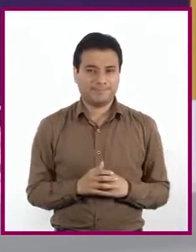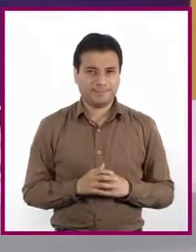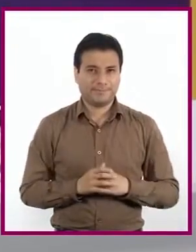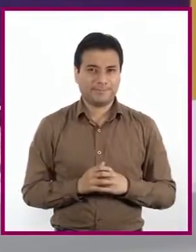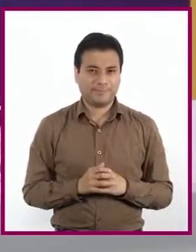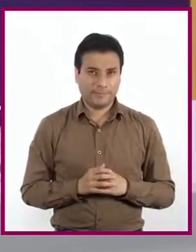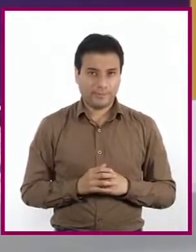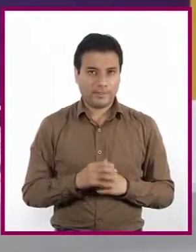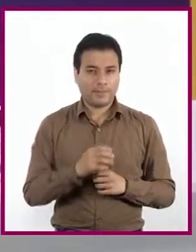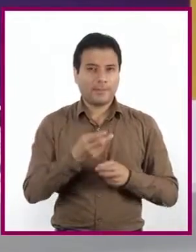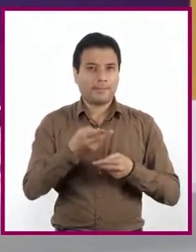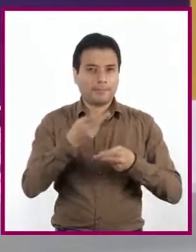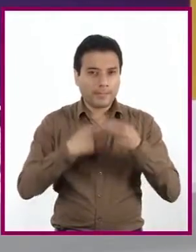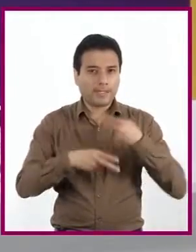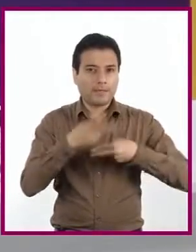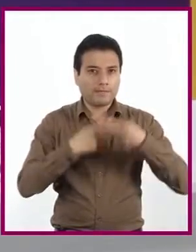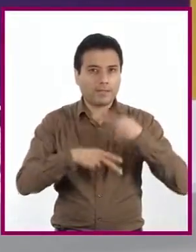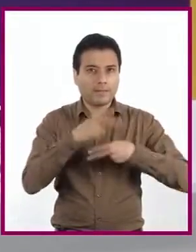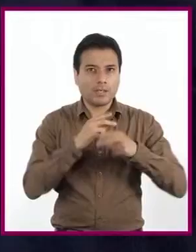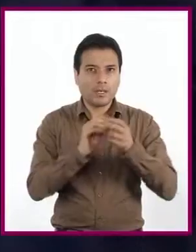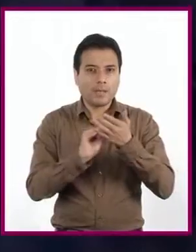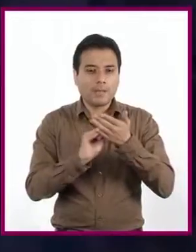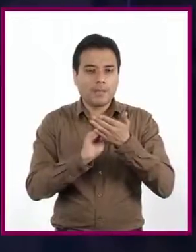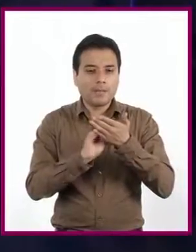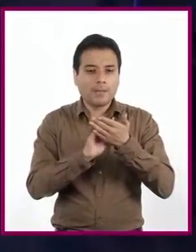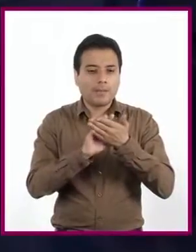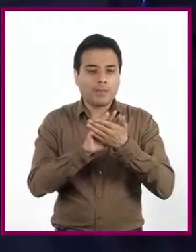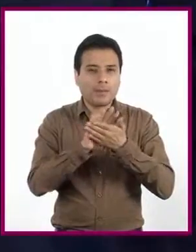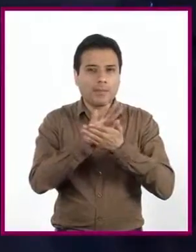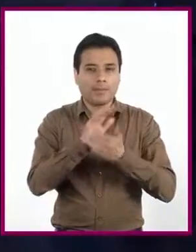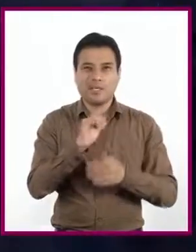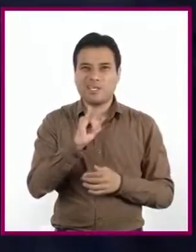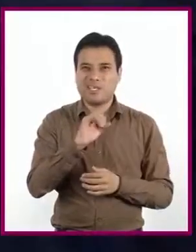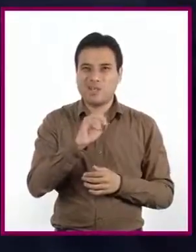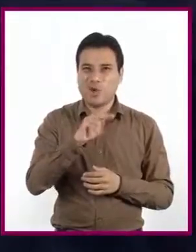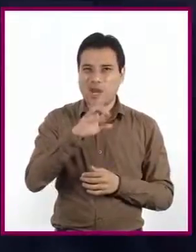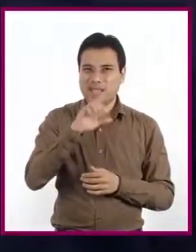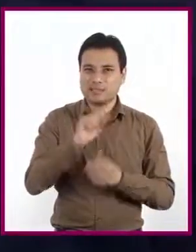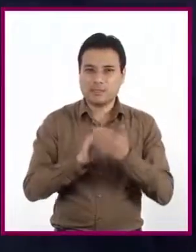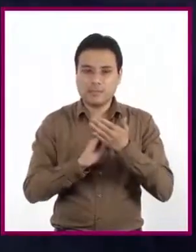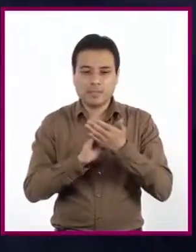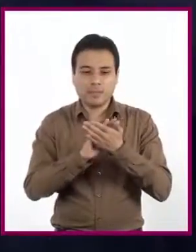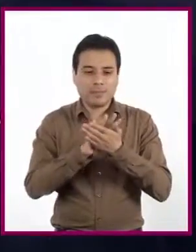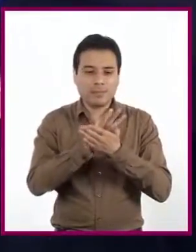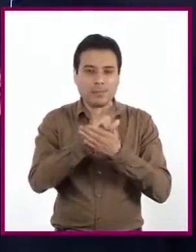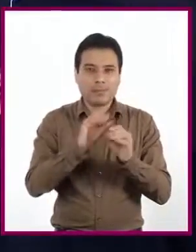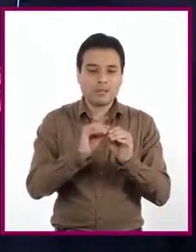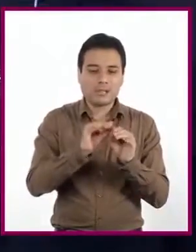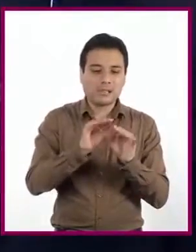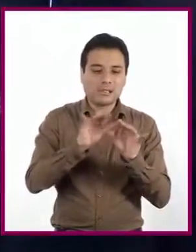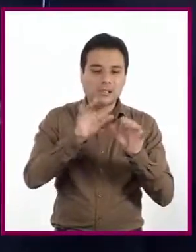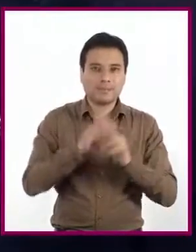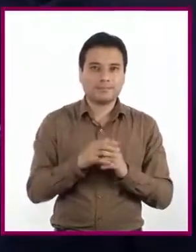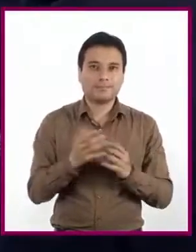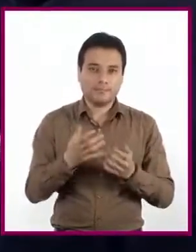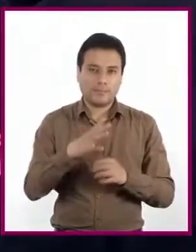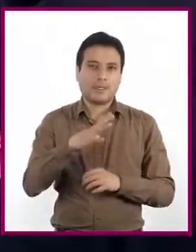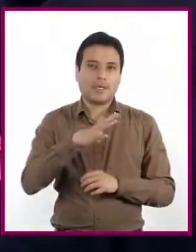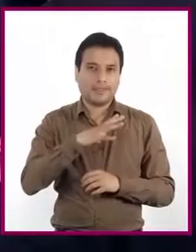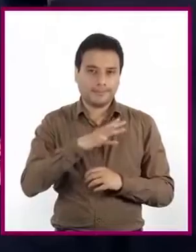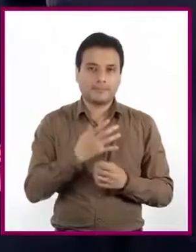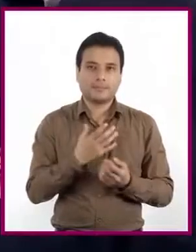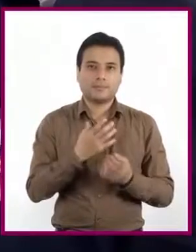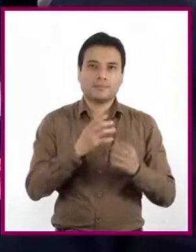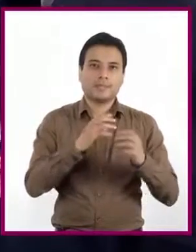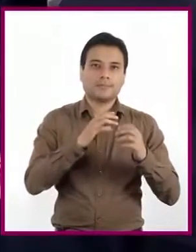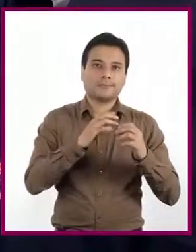red cristalina donde los iones se encuentran ordenados de manera alternada. Una carga positiva seguida